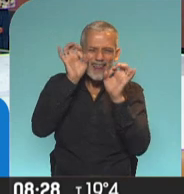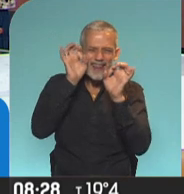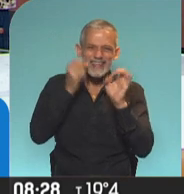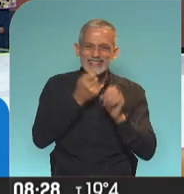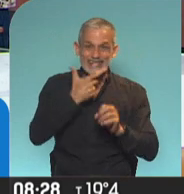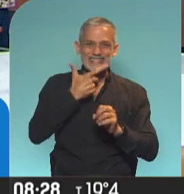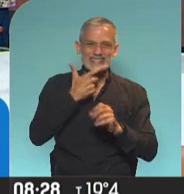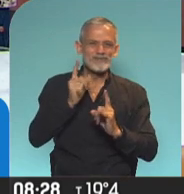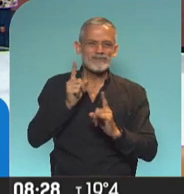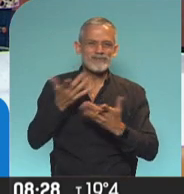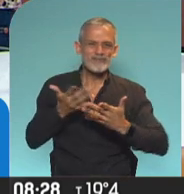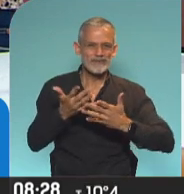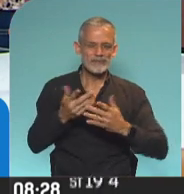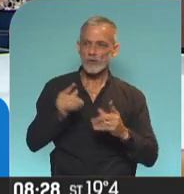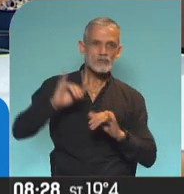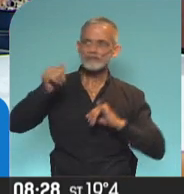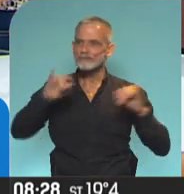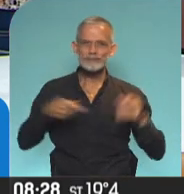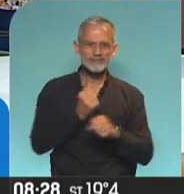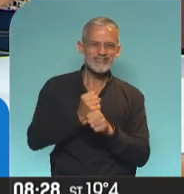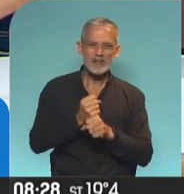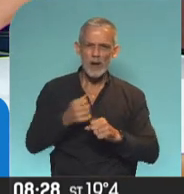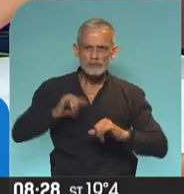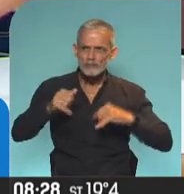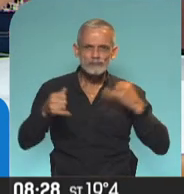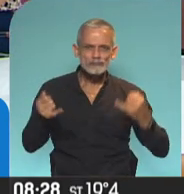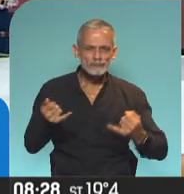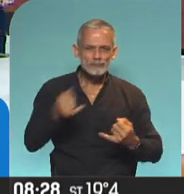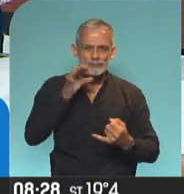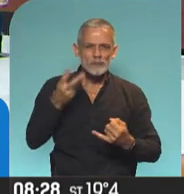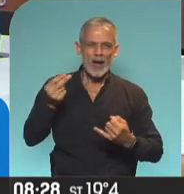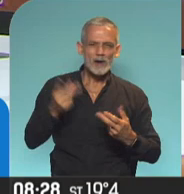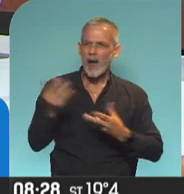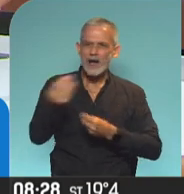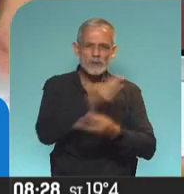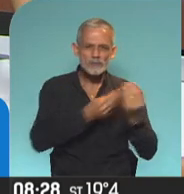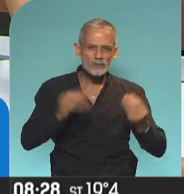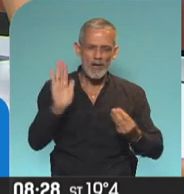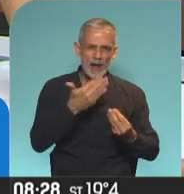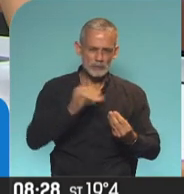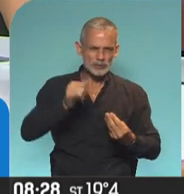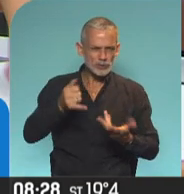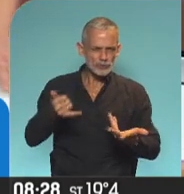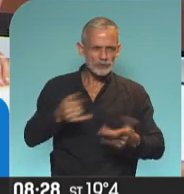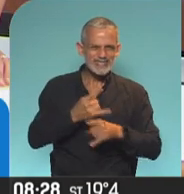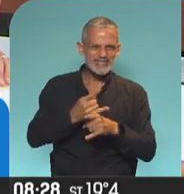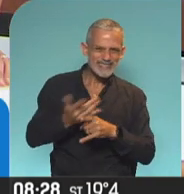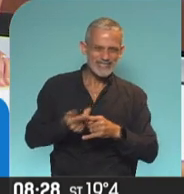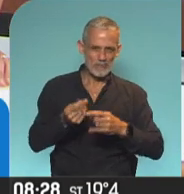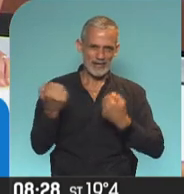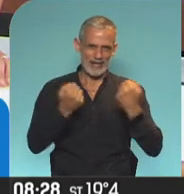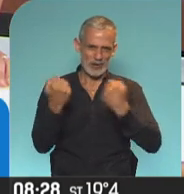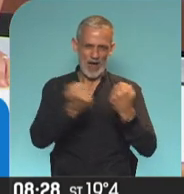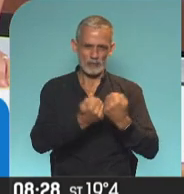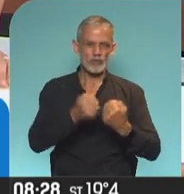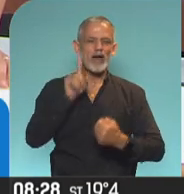sonrisa permanente y su predisposición de siempre para ayudar a todos los que trabajamos junto con él en los móviles de la televisión pública a